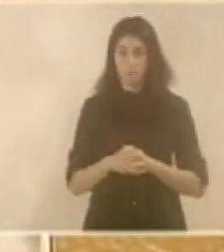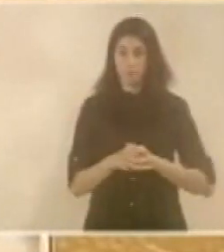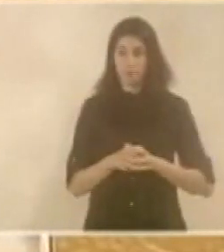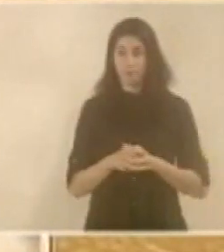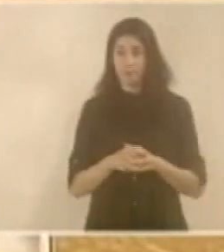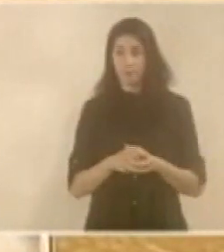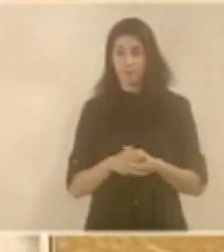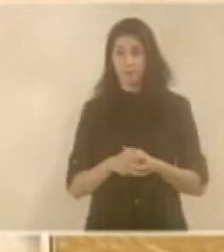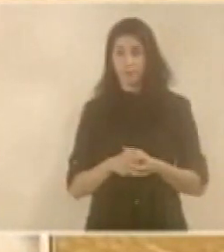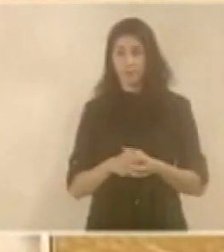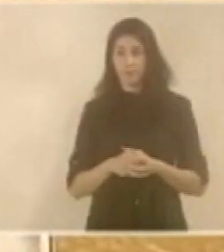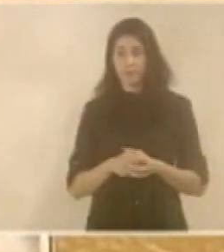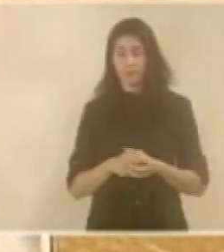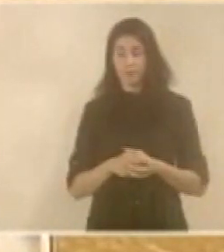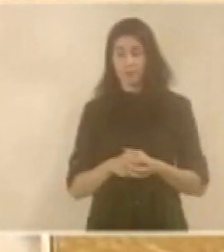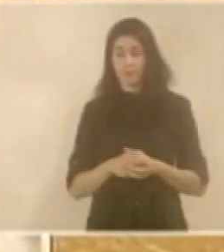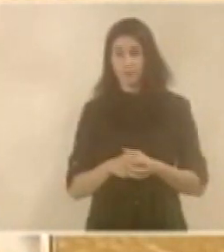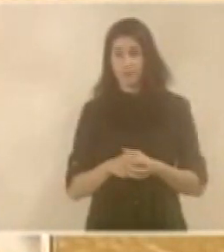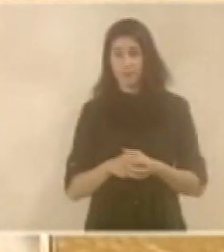resultado es evidente que no lo hicieron.